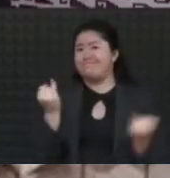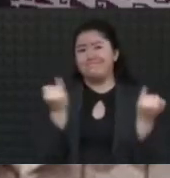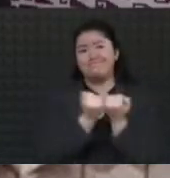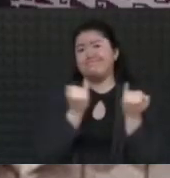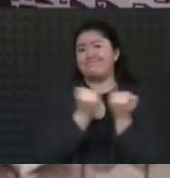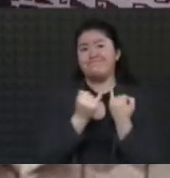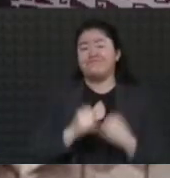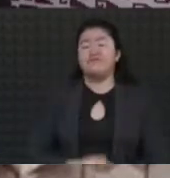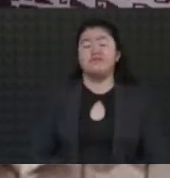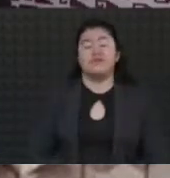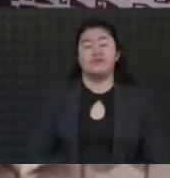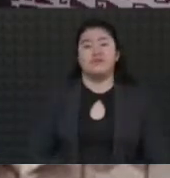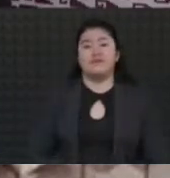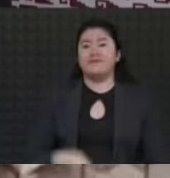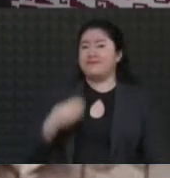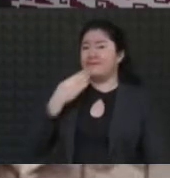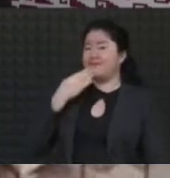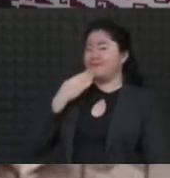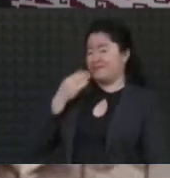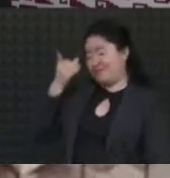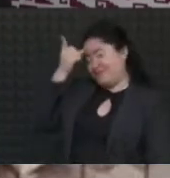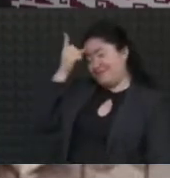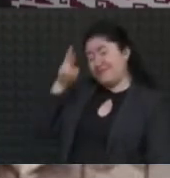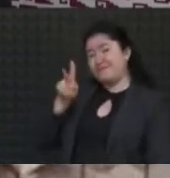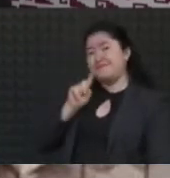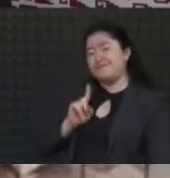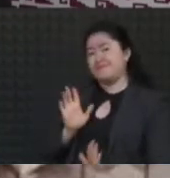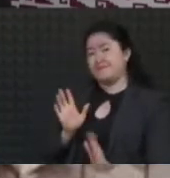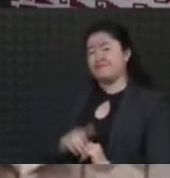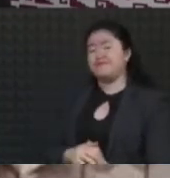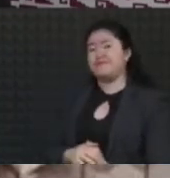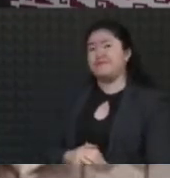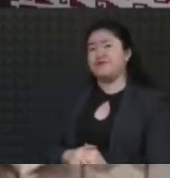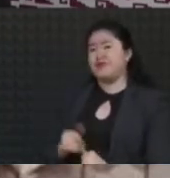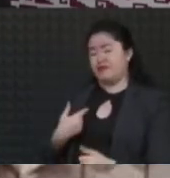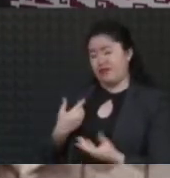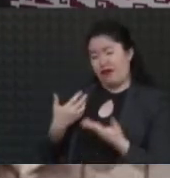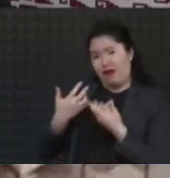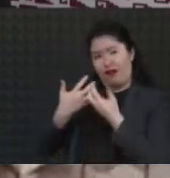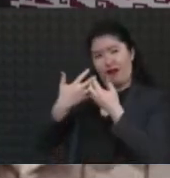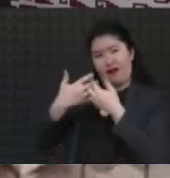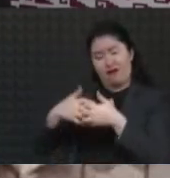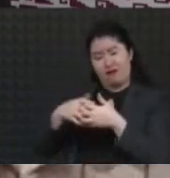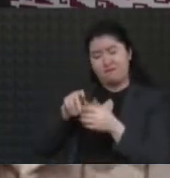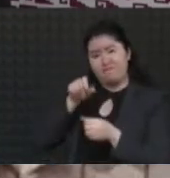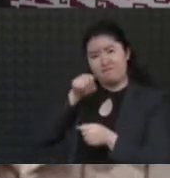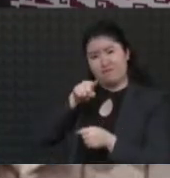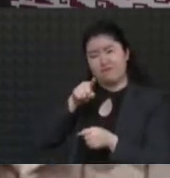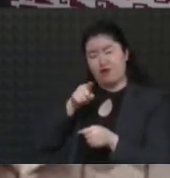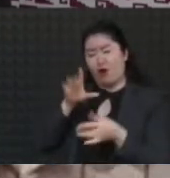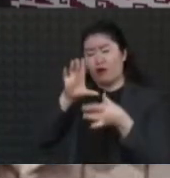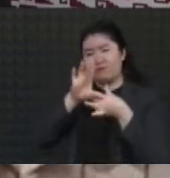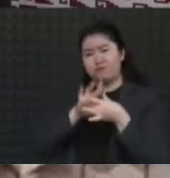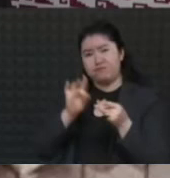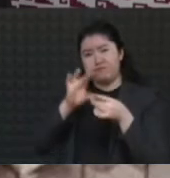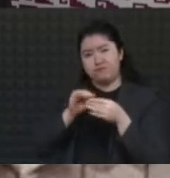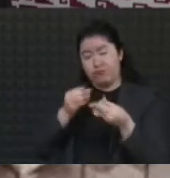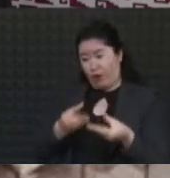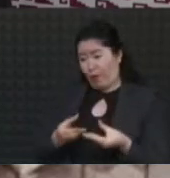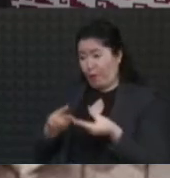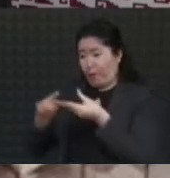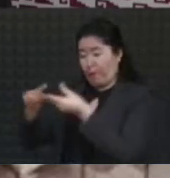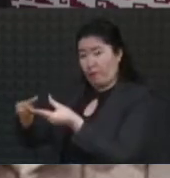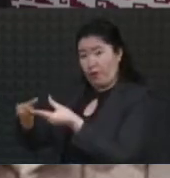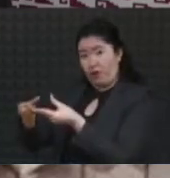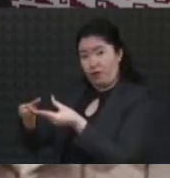Muy bien, doctora. Este dictamen técnico final se va a entregar a la Fiscalía para que sea parte de la investigación que realiza